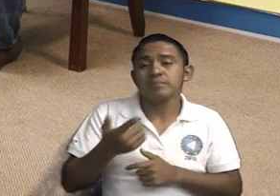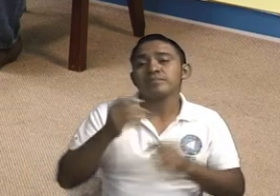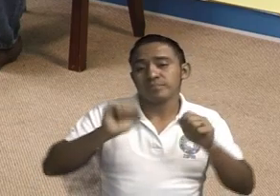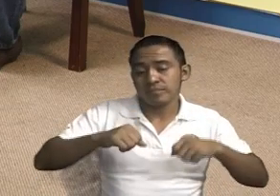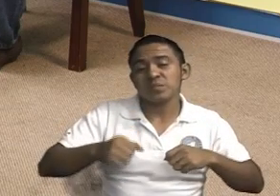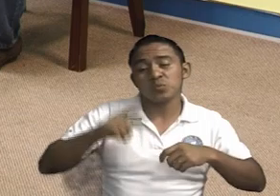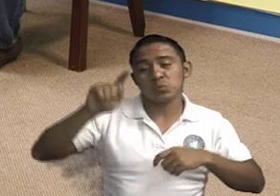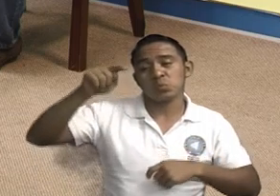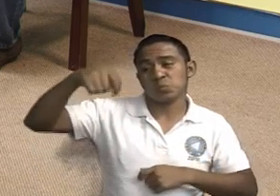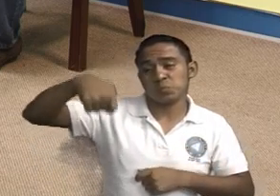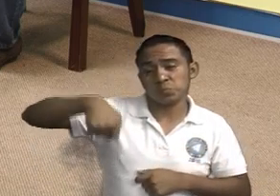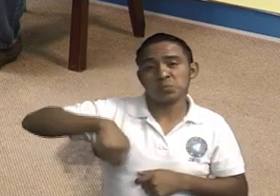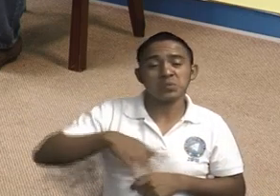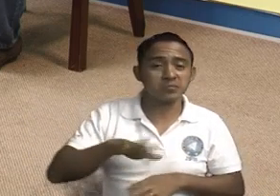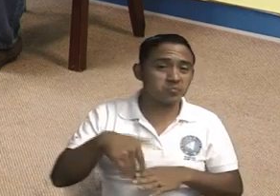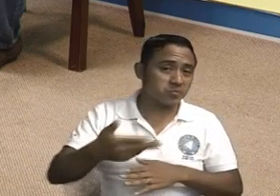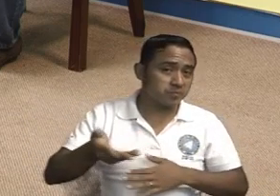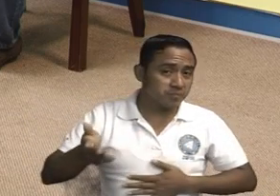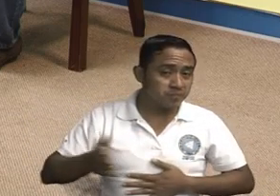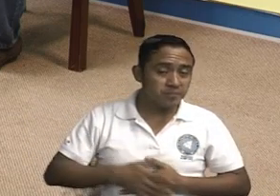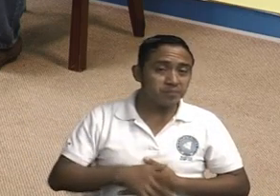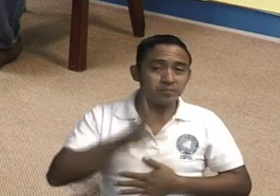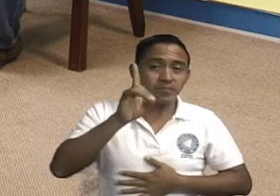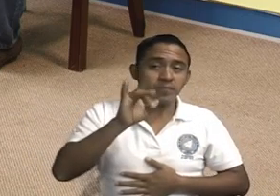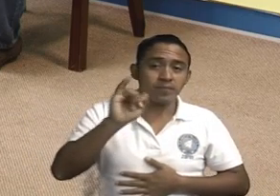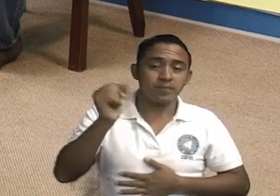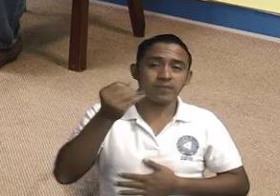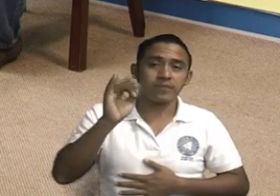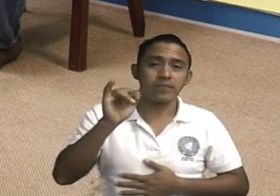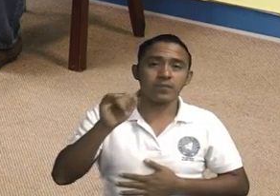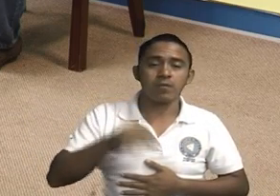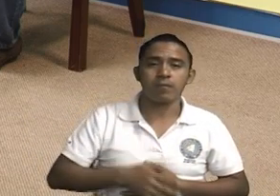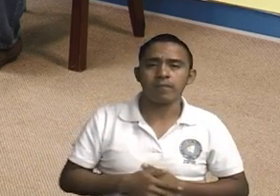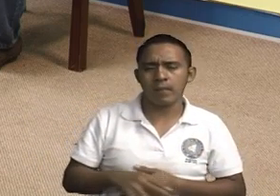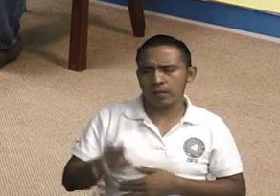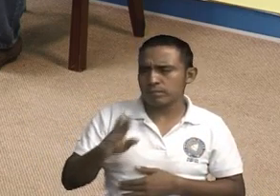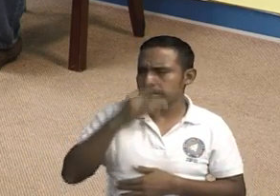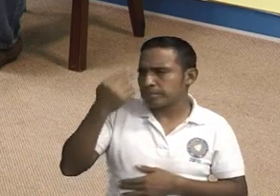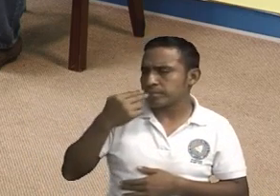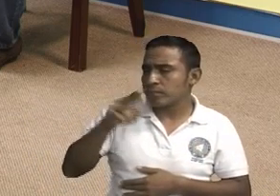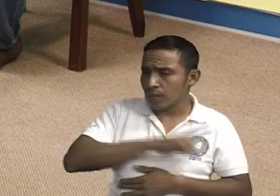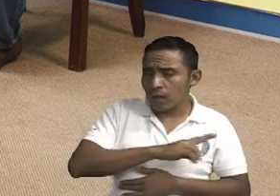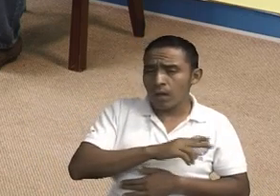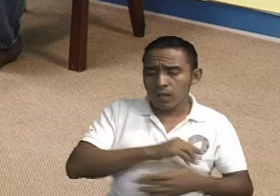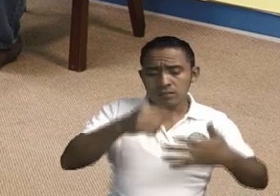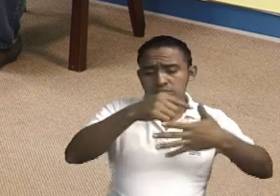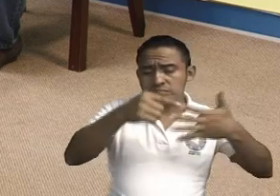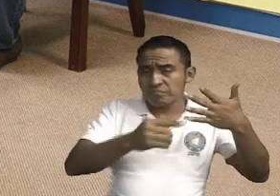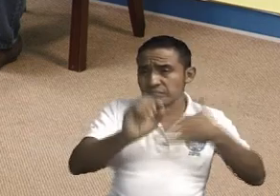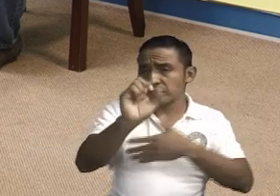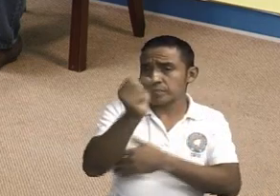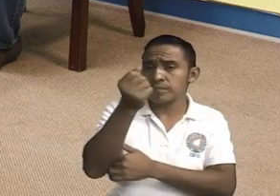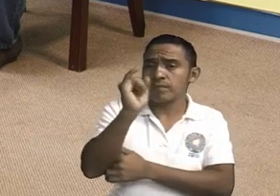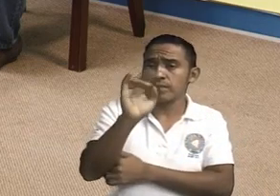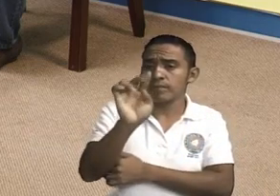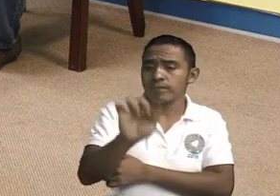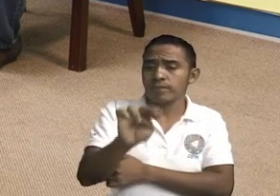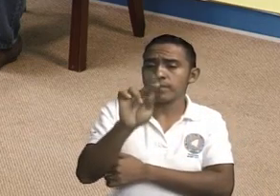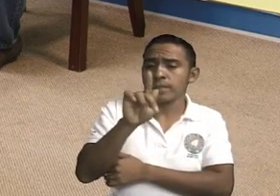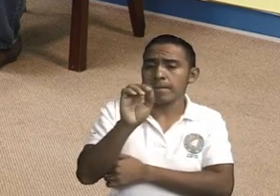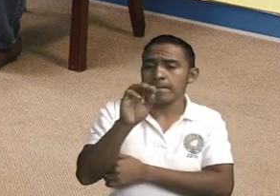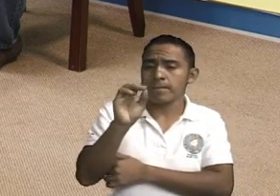disfunción eréctil. Ahora, ¿hay señales, doctor, o hay síntomas que nos indican y nos pueden indicar que